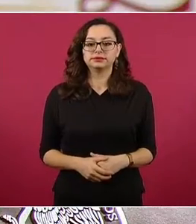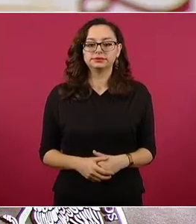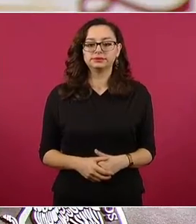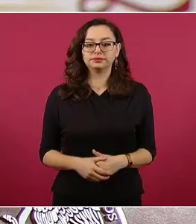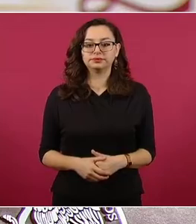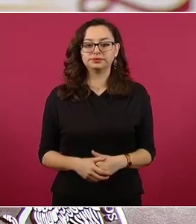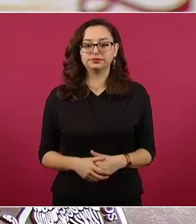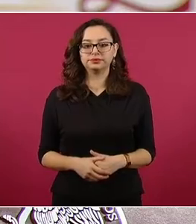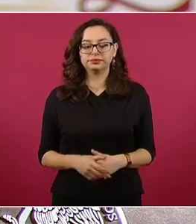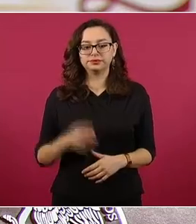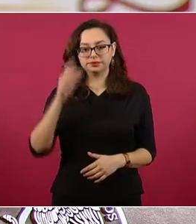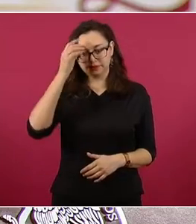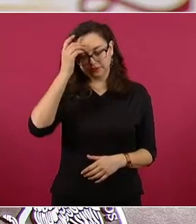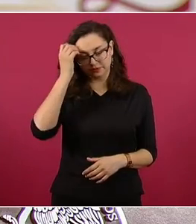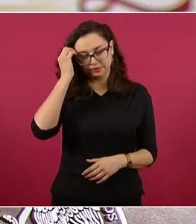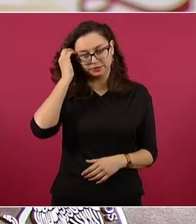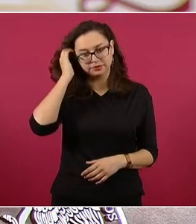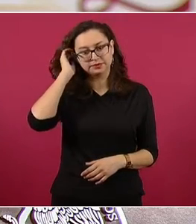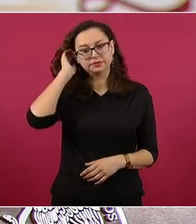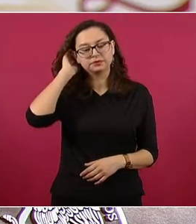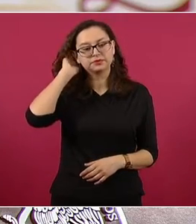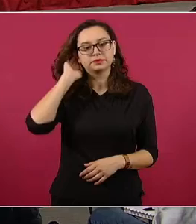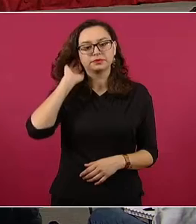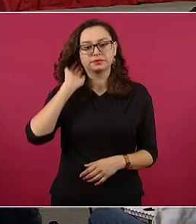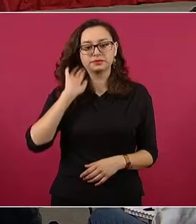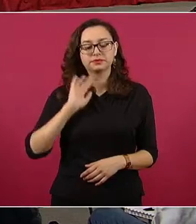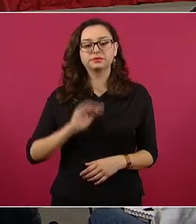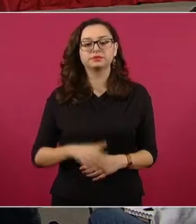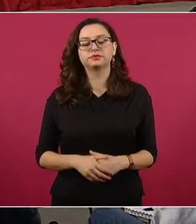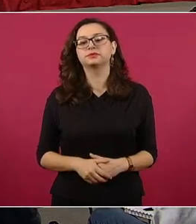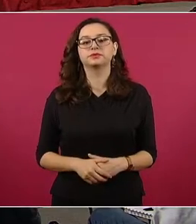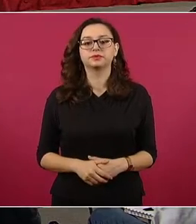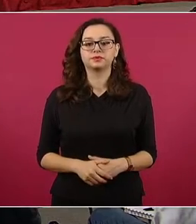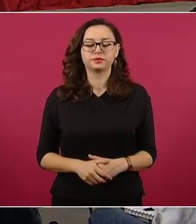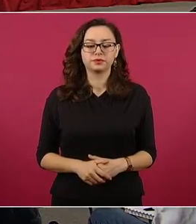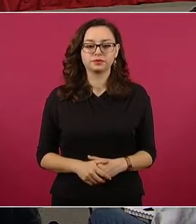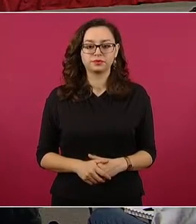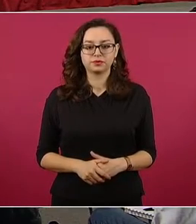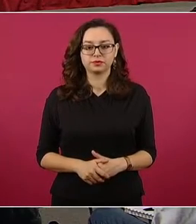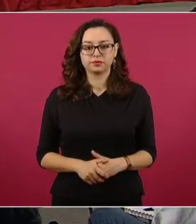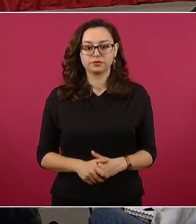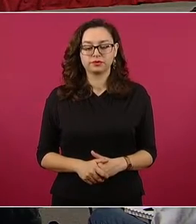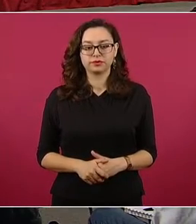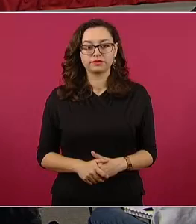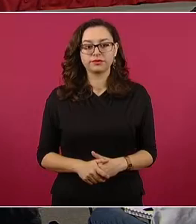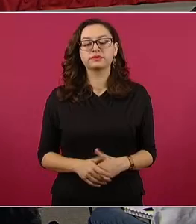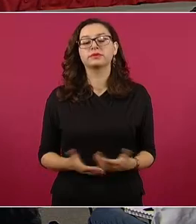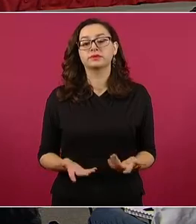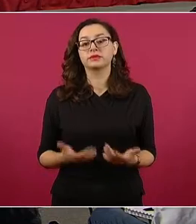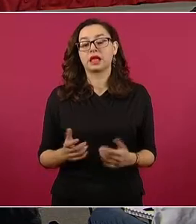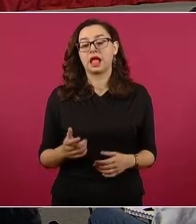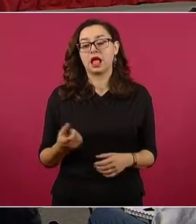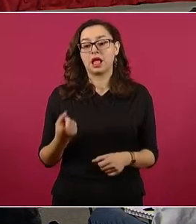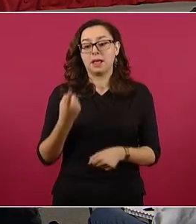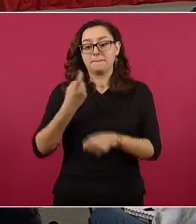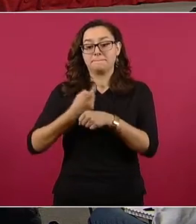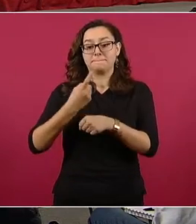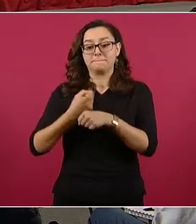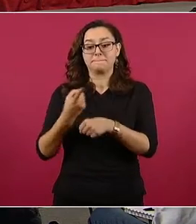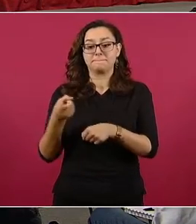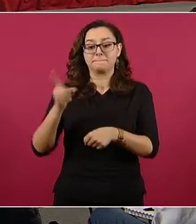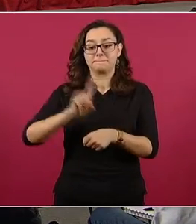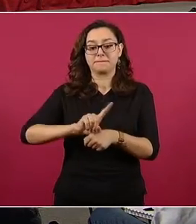También el primer día estuvimos con 7 bombas de extracción y ya escuchamos que